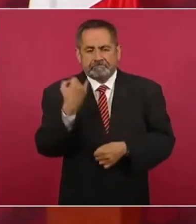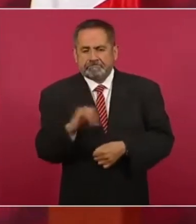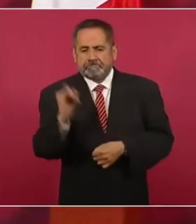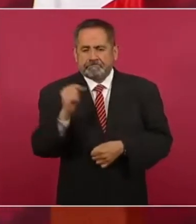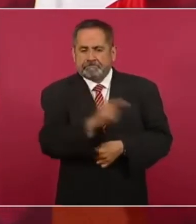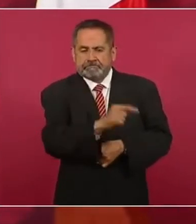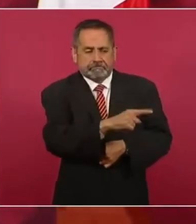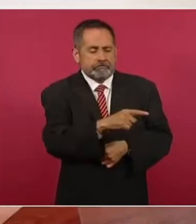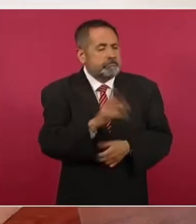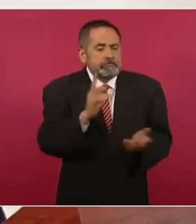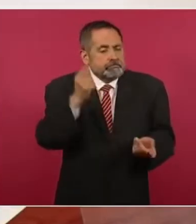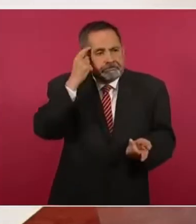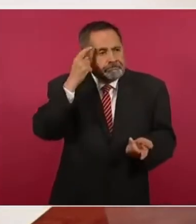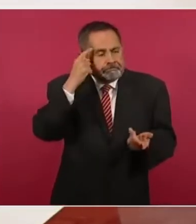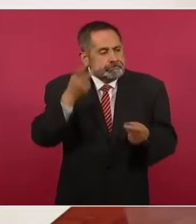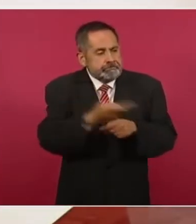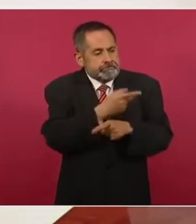pero no sé qué les pasa. O sea,